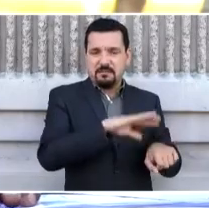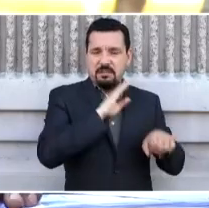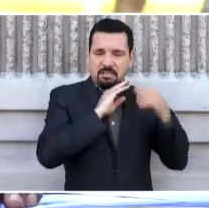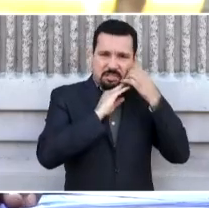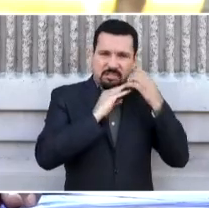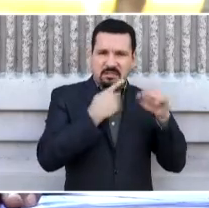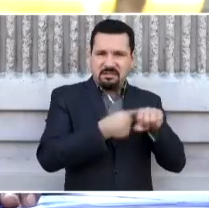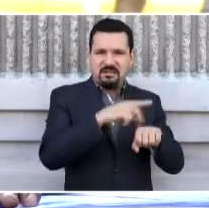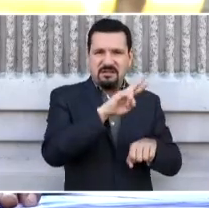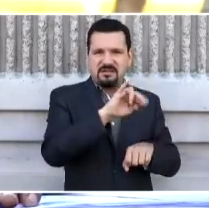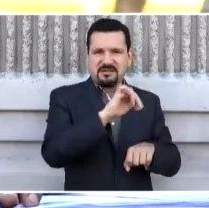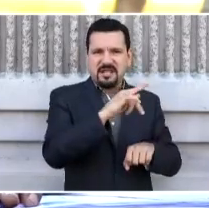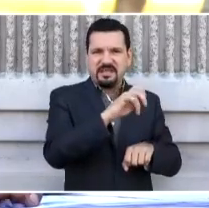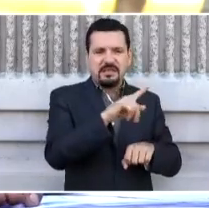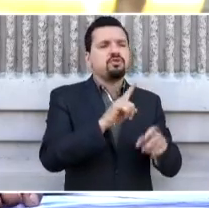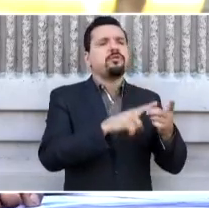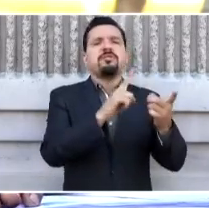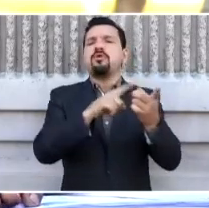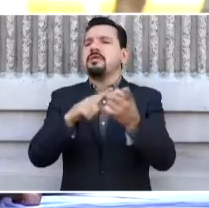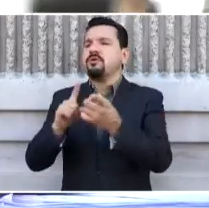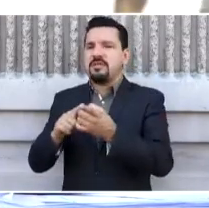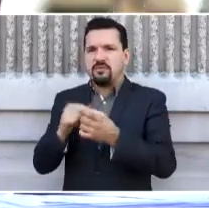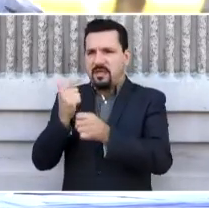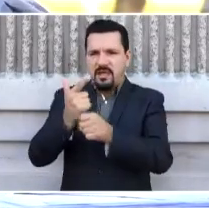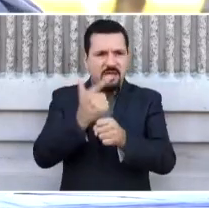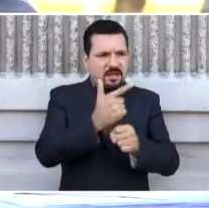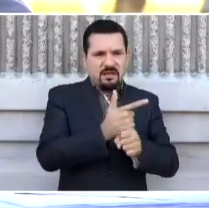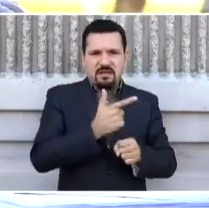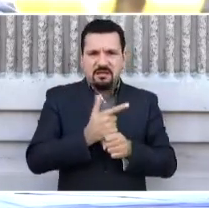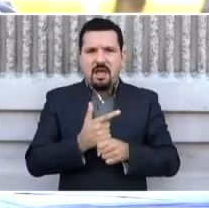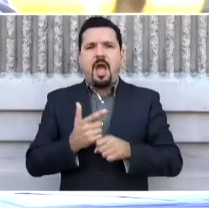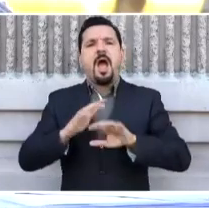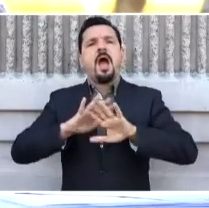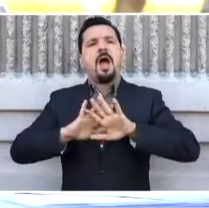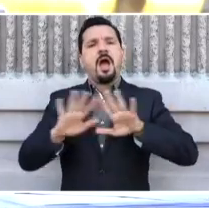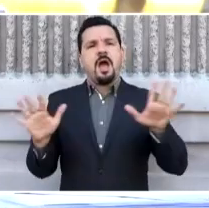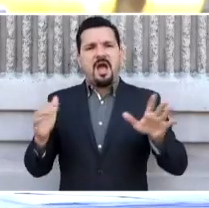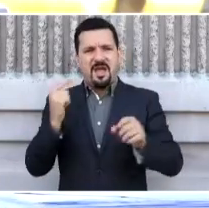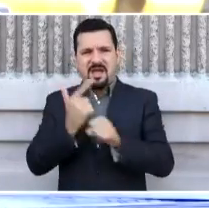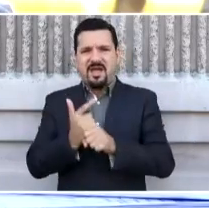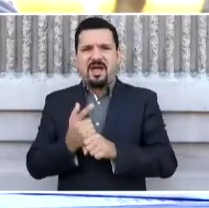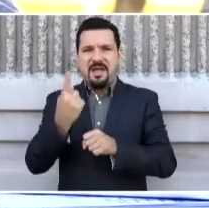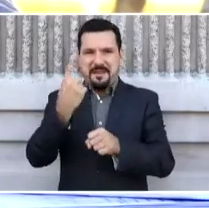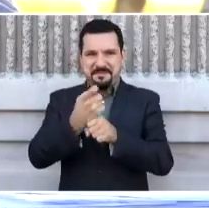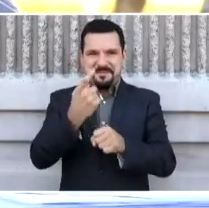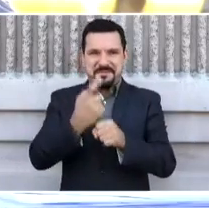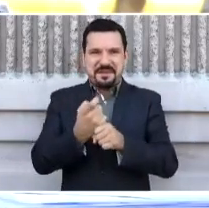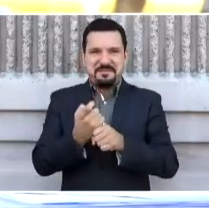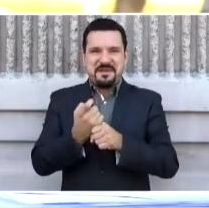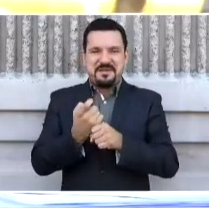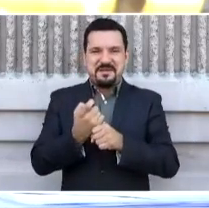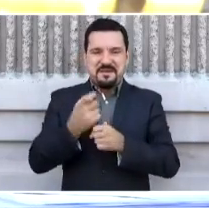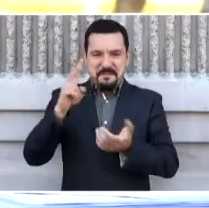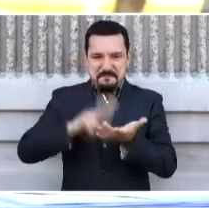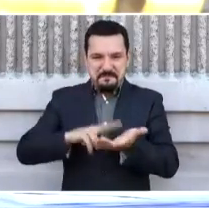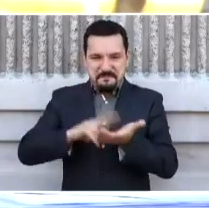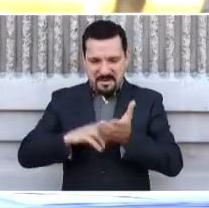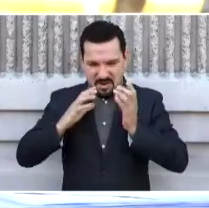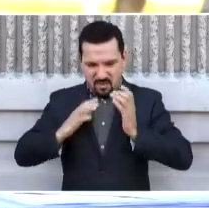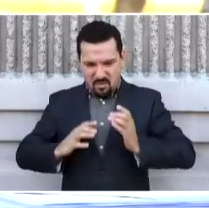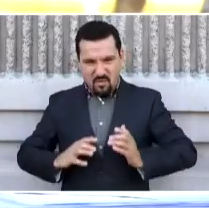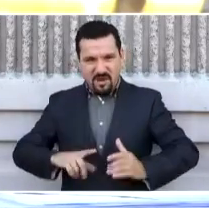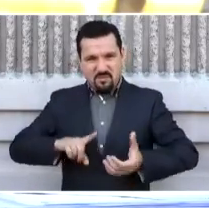posible, y estamos ya explorando, y seriamente, es contar con pruebas de anticuerpos que sean válidas y que